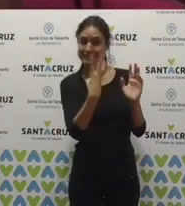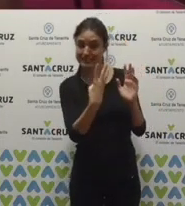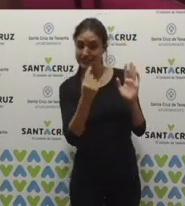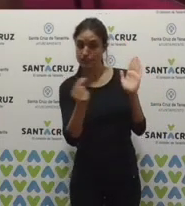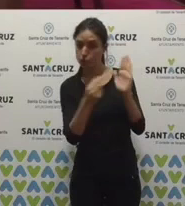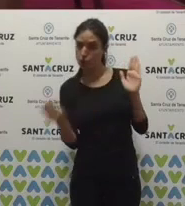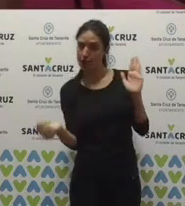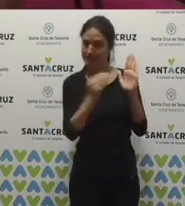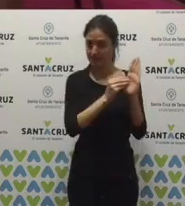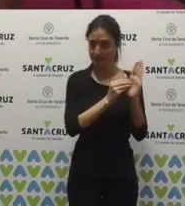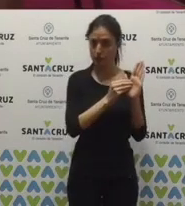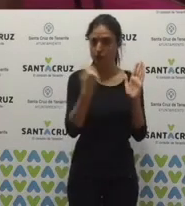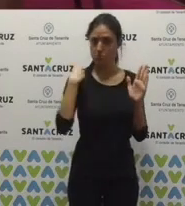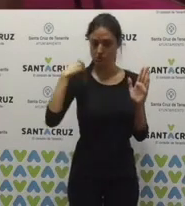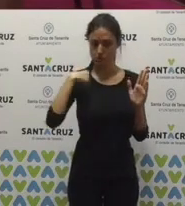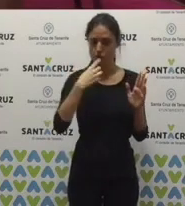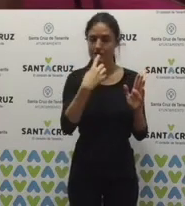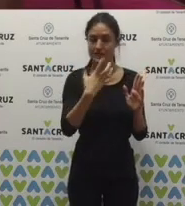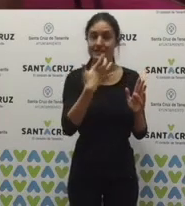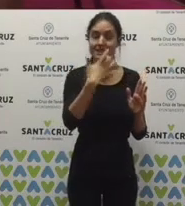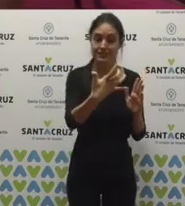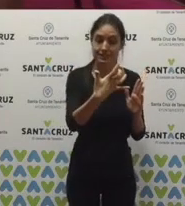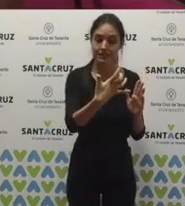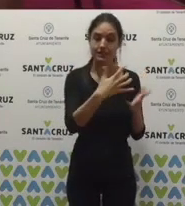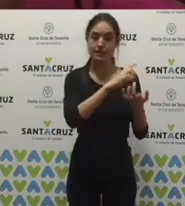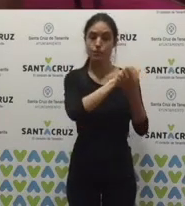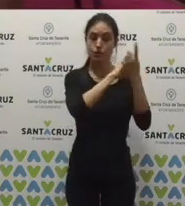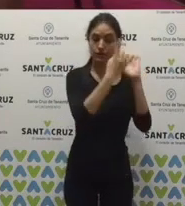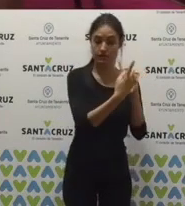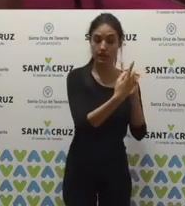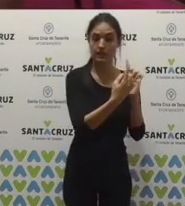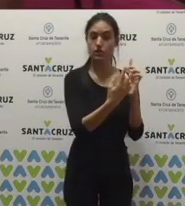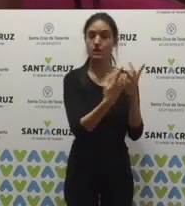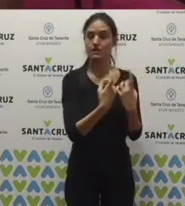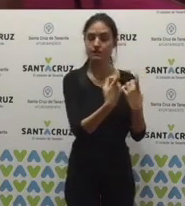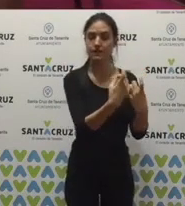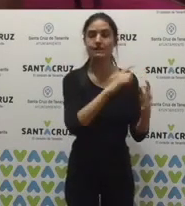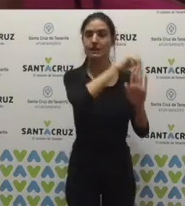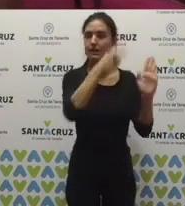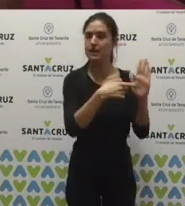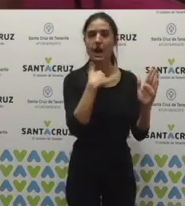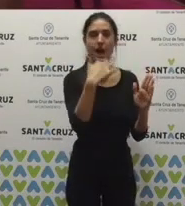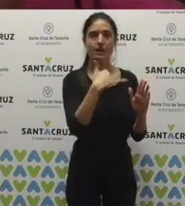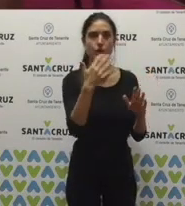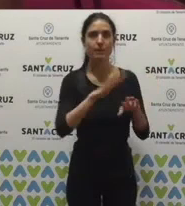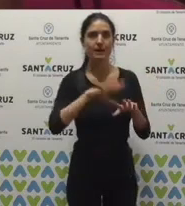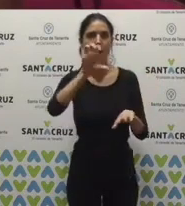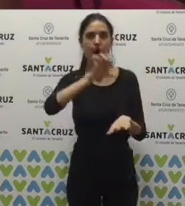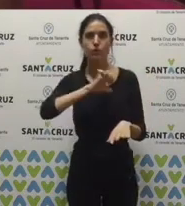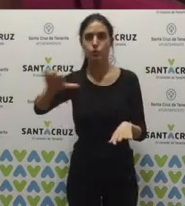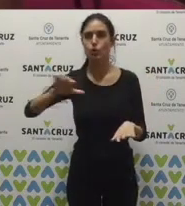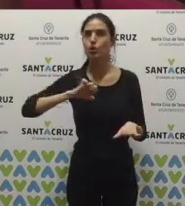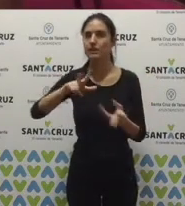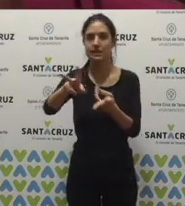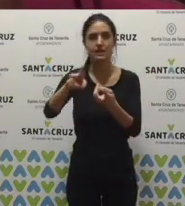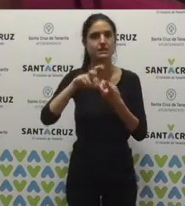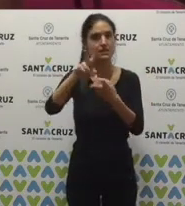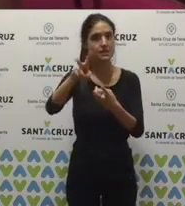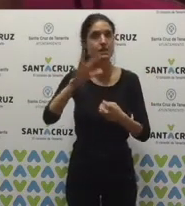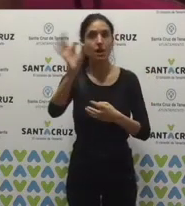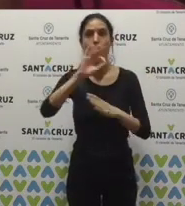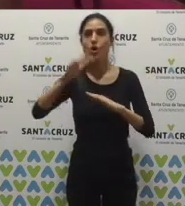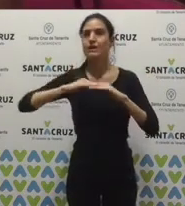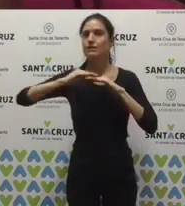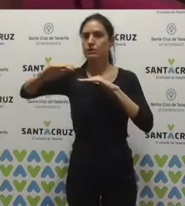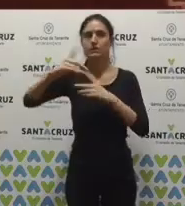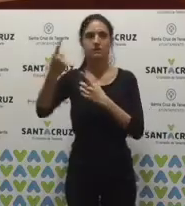sería que si se plantea modificar algunas de las leyes que afectan a la autonomía de la hacienda estabilidad financiera de